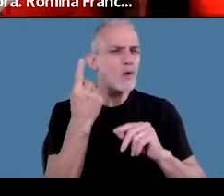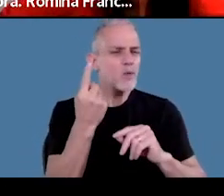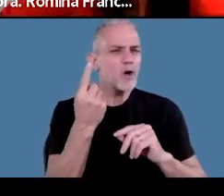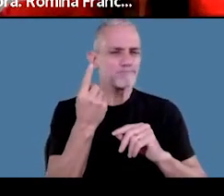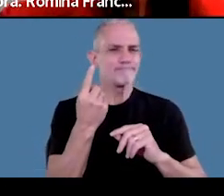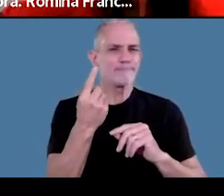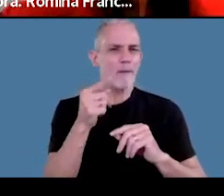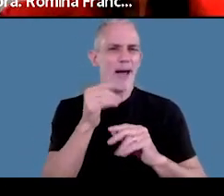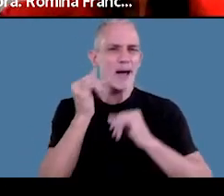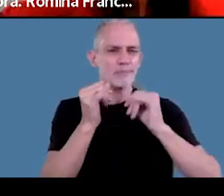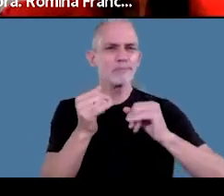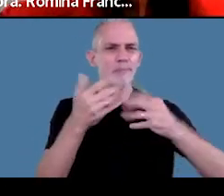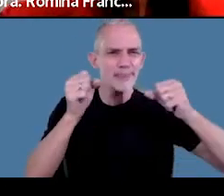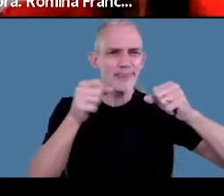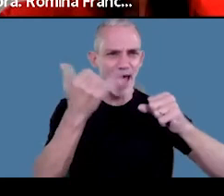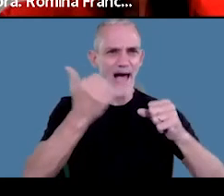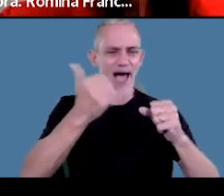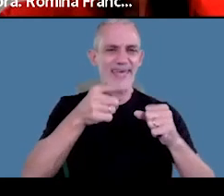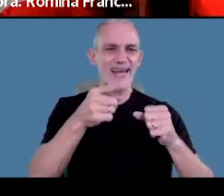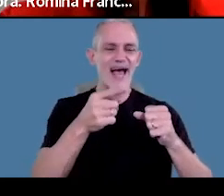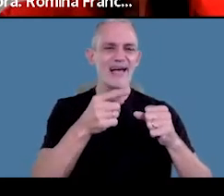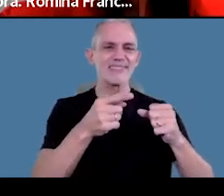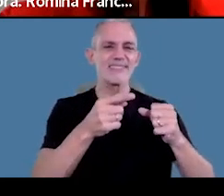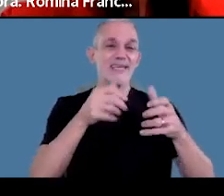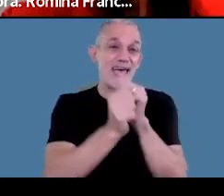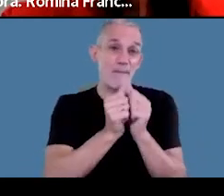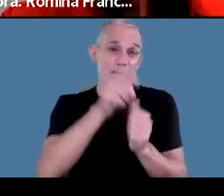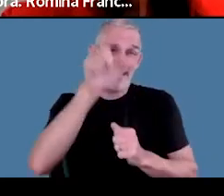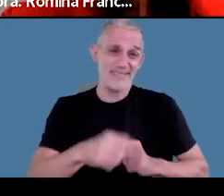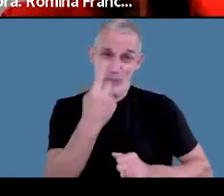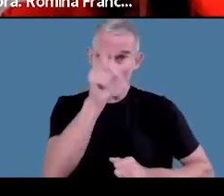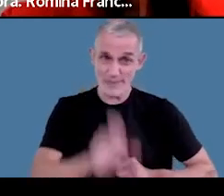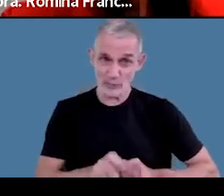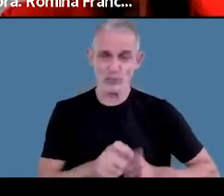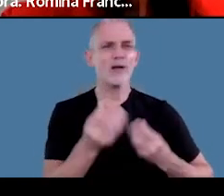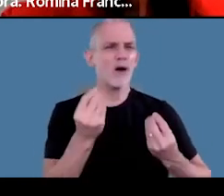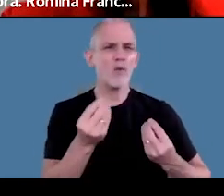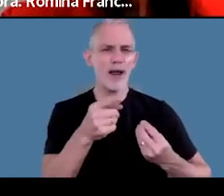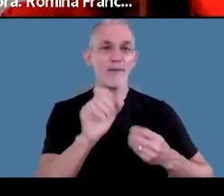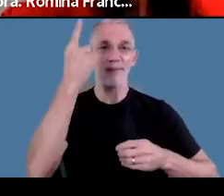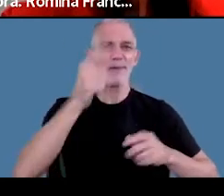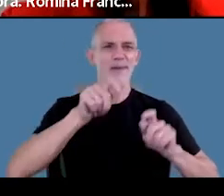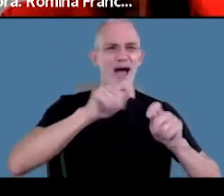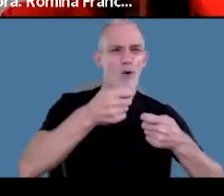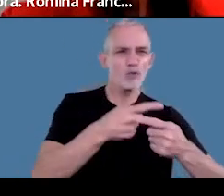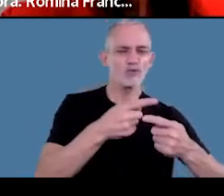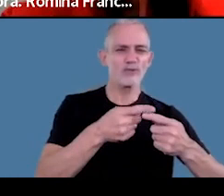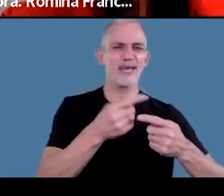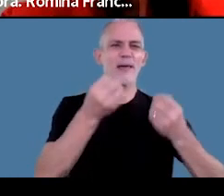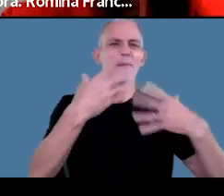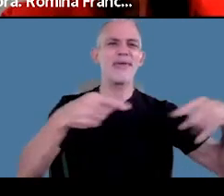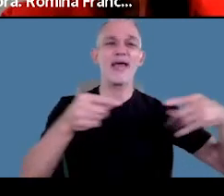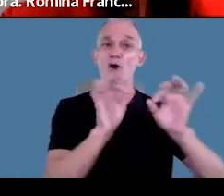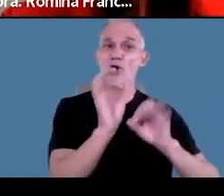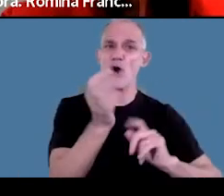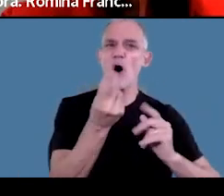vamos a encontrar muchísimo en las explotaciones unipersonales, es este primer ajuste, este bien no monetario, que